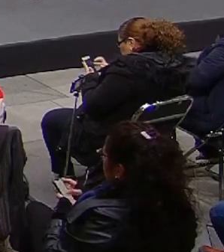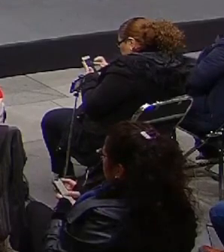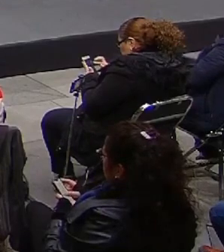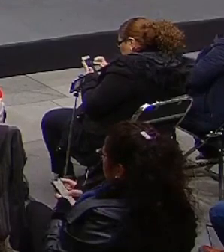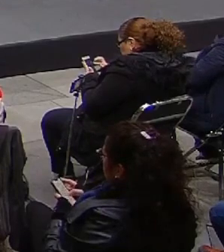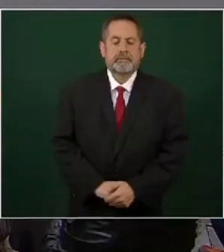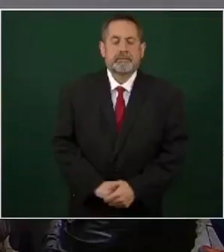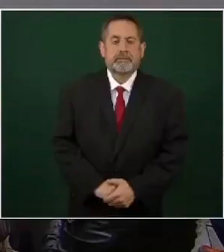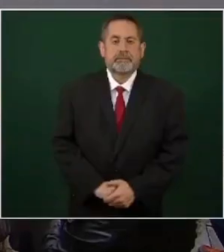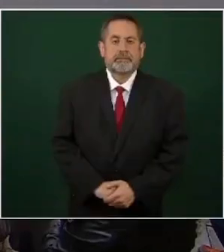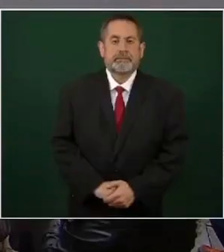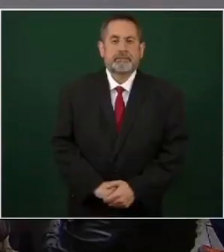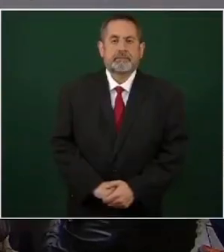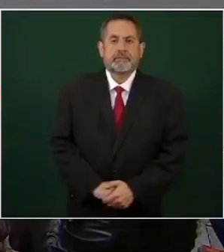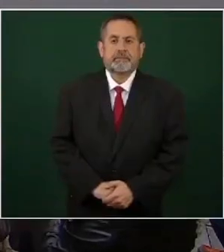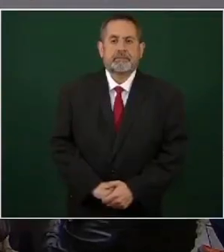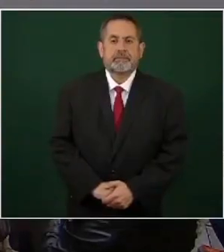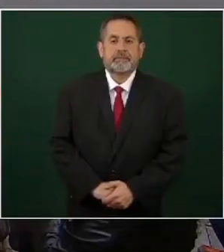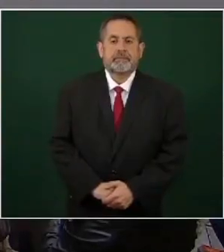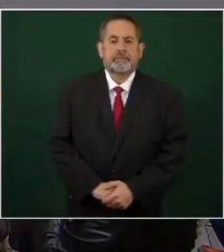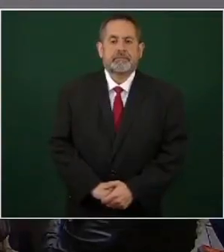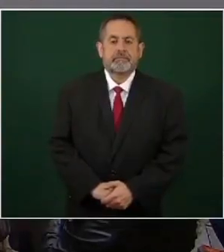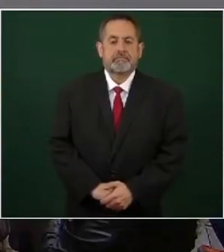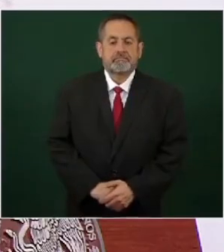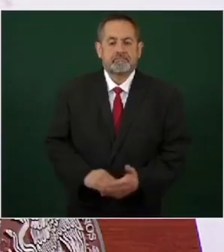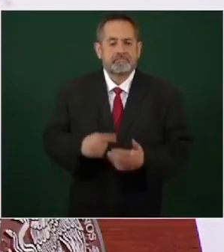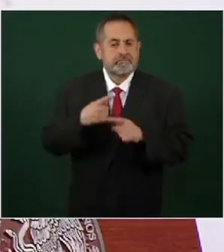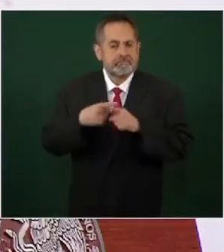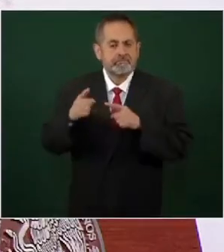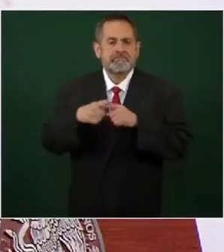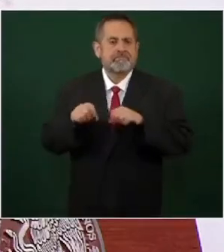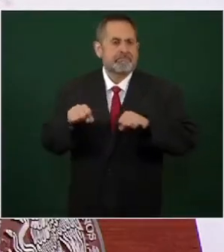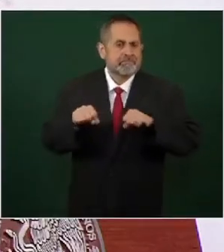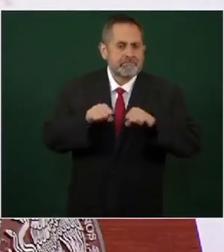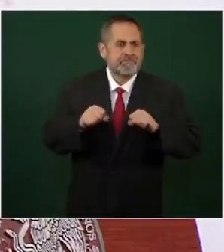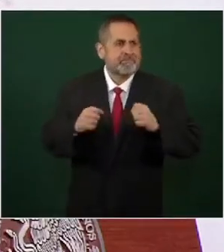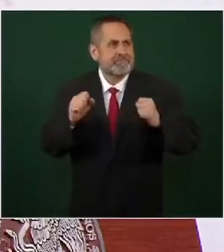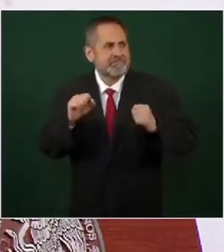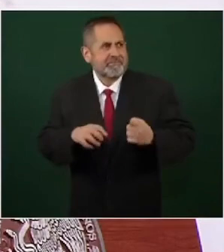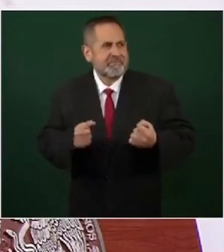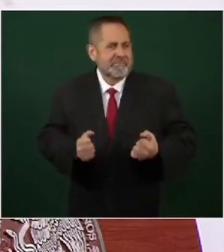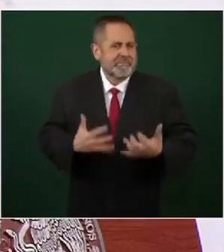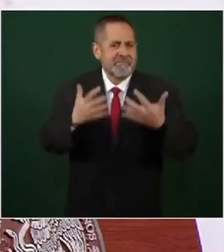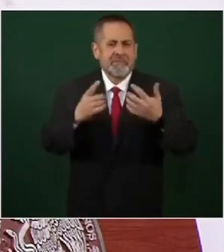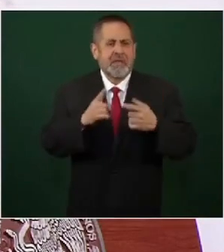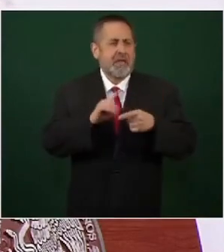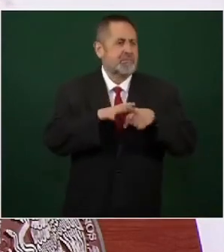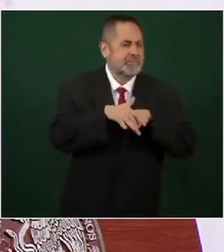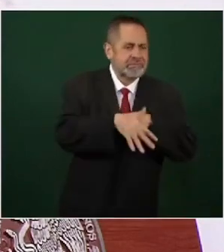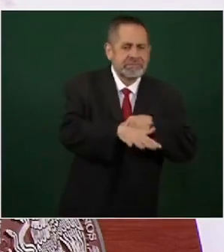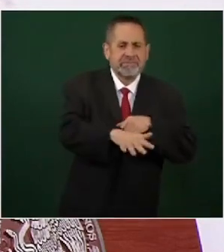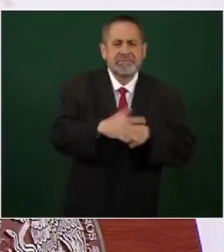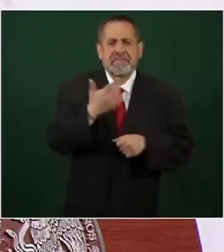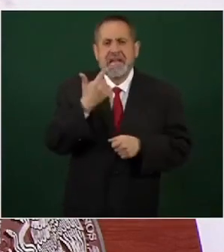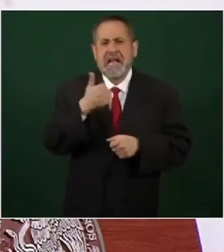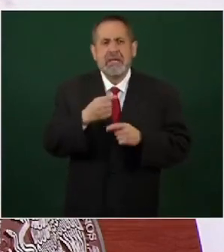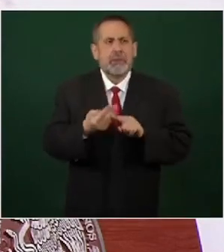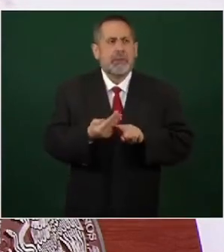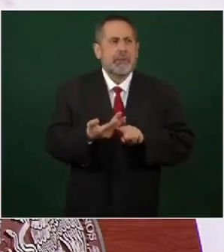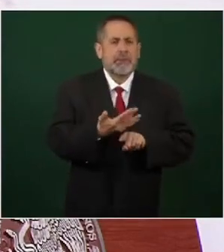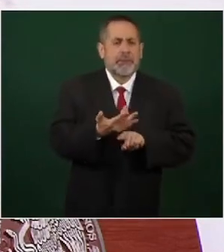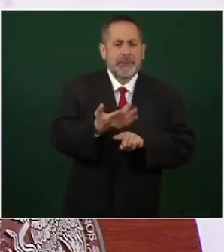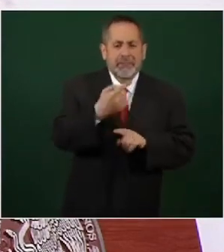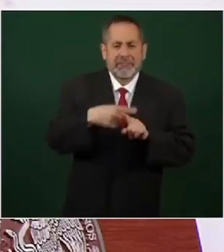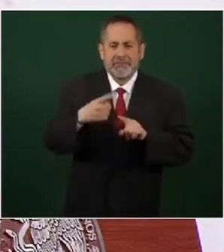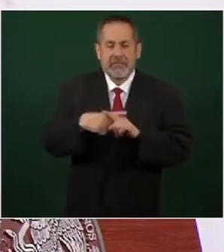como urbanos, lluvias severas, derrumbes, sismos, explosiones, derrame de sustancias, fugas de gas,